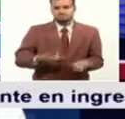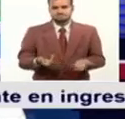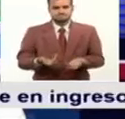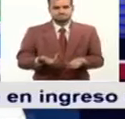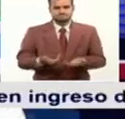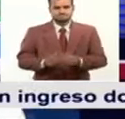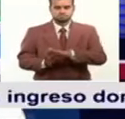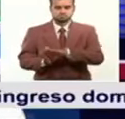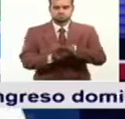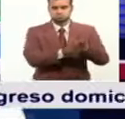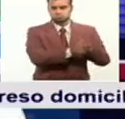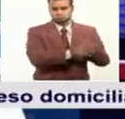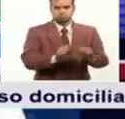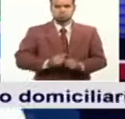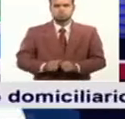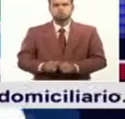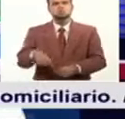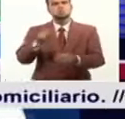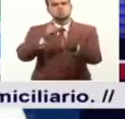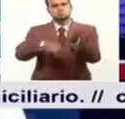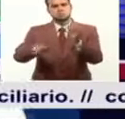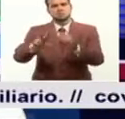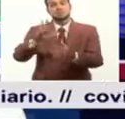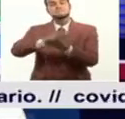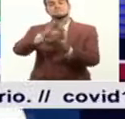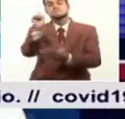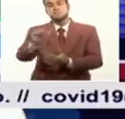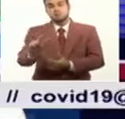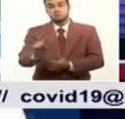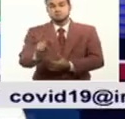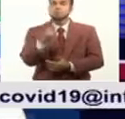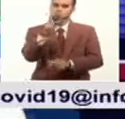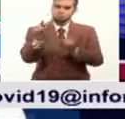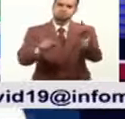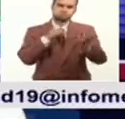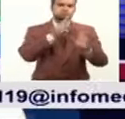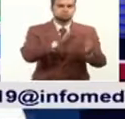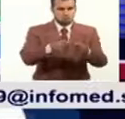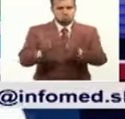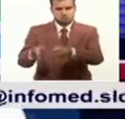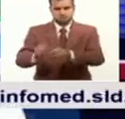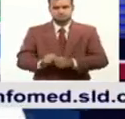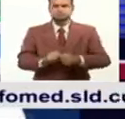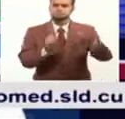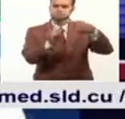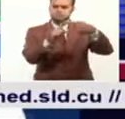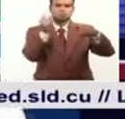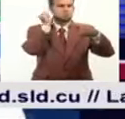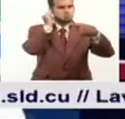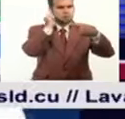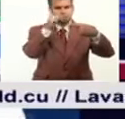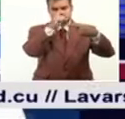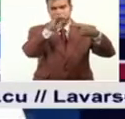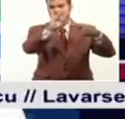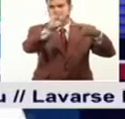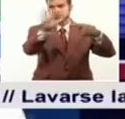Fallecen dos personas en la provincia de Mayabeque. Una paciente de 75 años del municipio